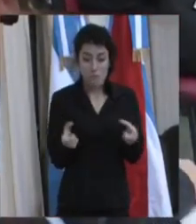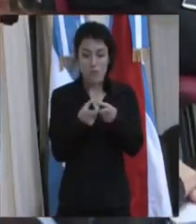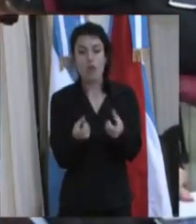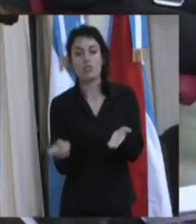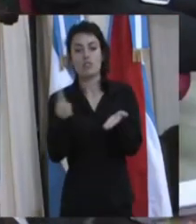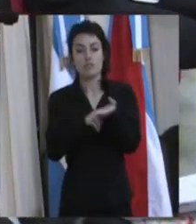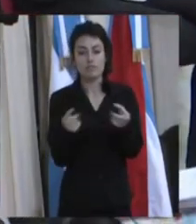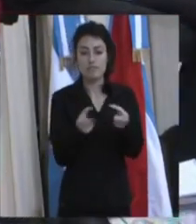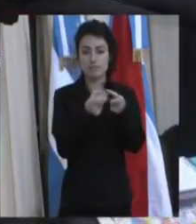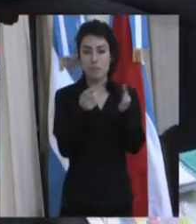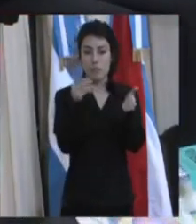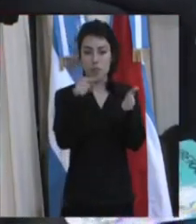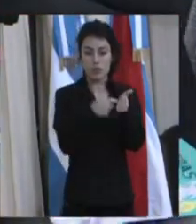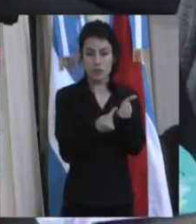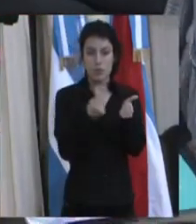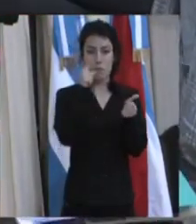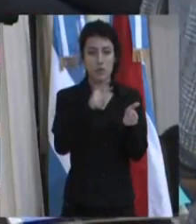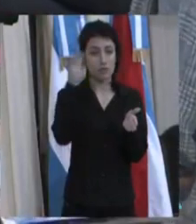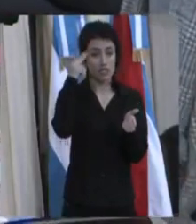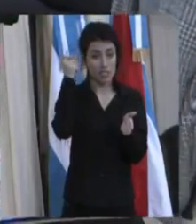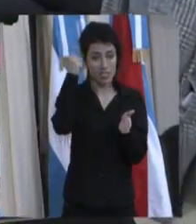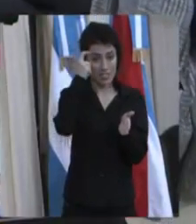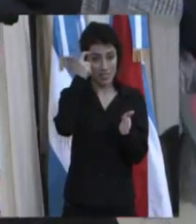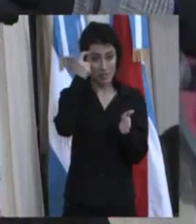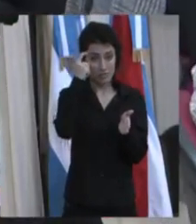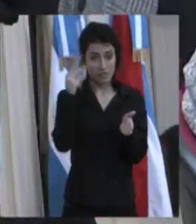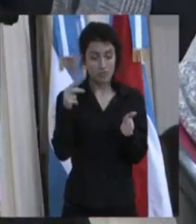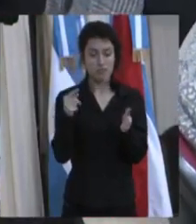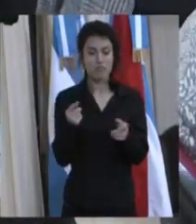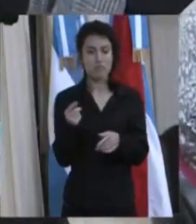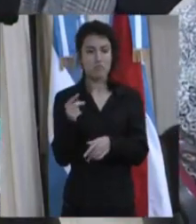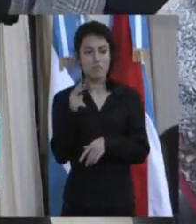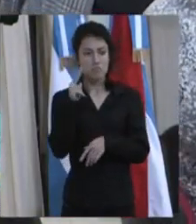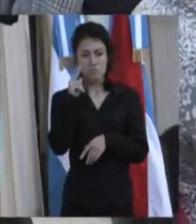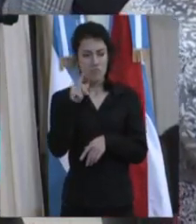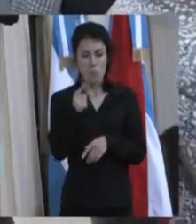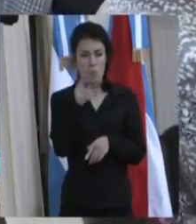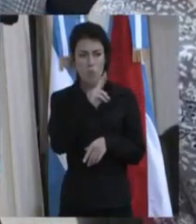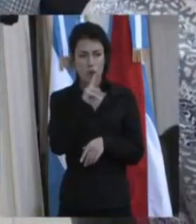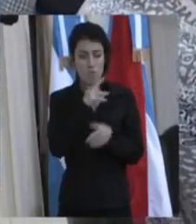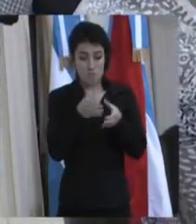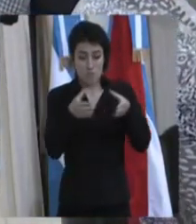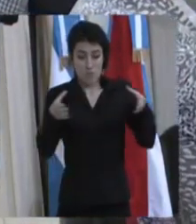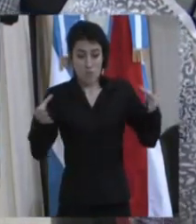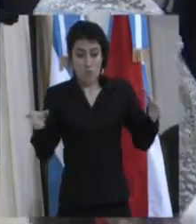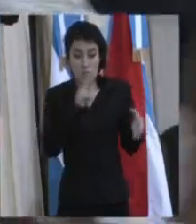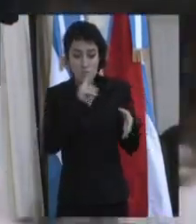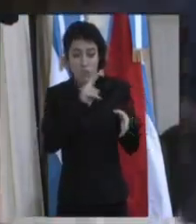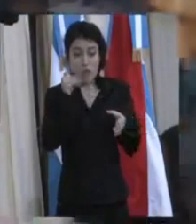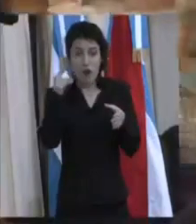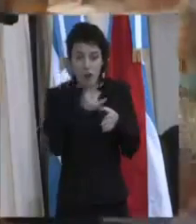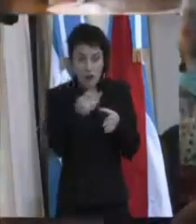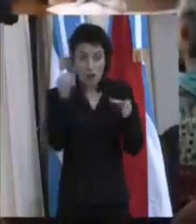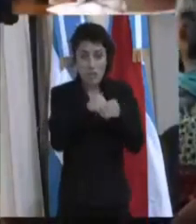Buenos Aires en 1910. Ya no encontramos ninguna mujer, aunque hay cada vez más mujeres adentro de la